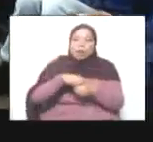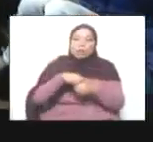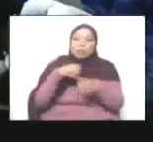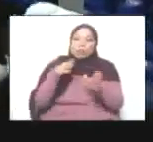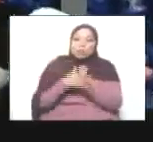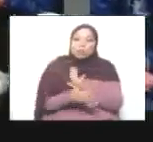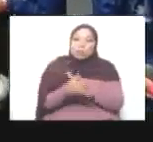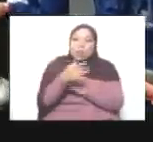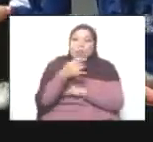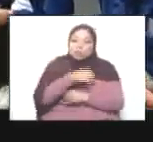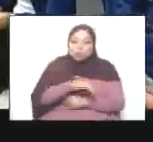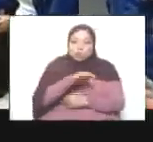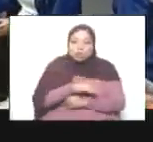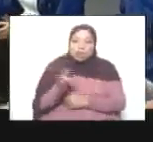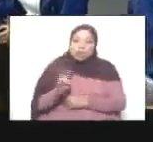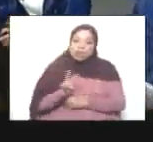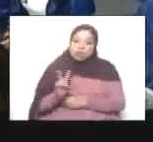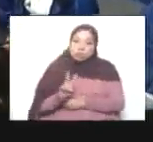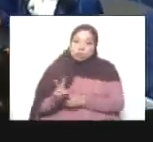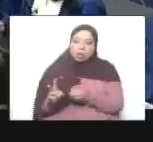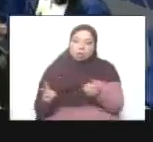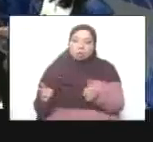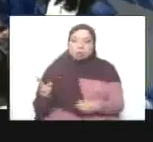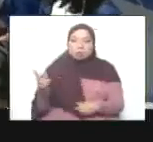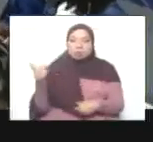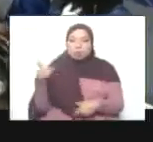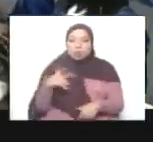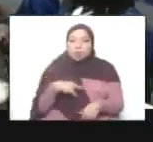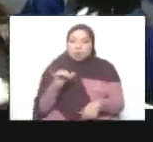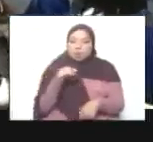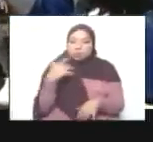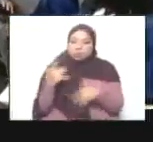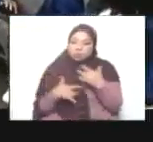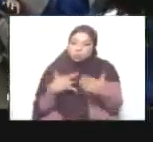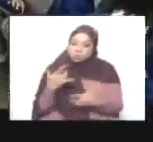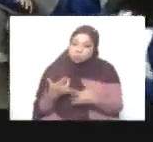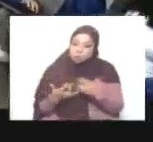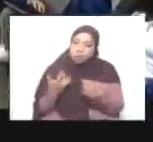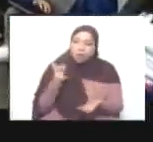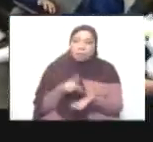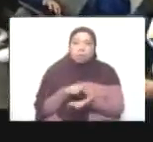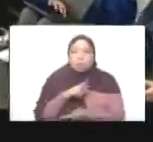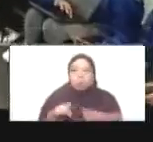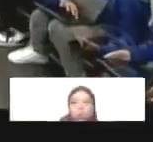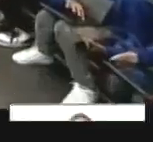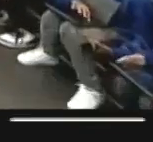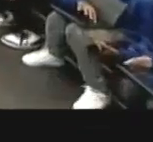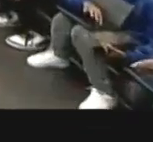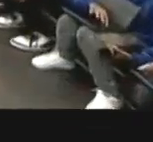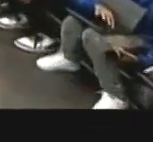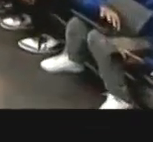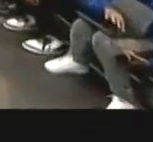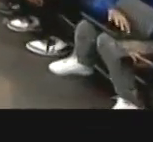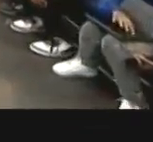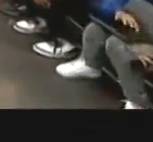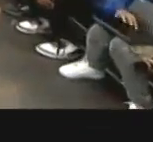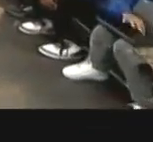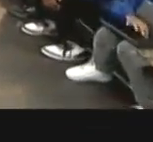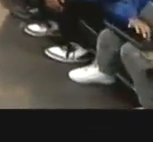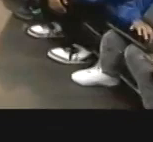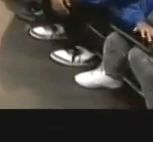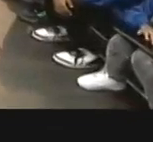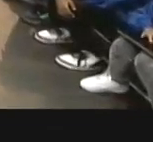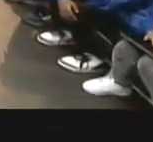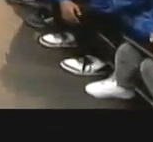todos los sectores sociales del país. Y es una del área del conocimiento del semillero. Así como nuestros chamos y chamas hoy ven robótica, también